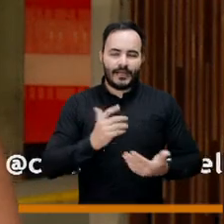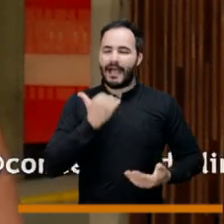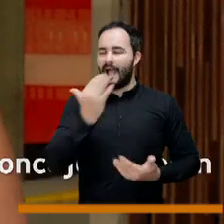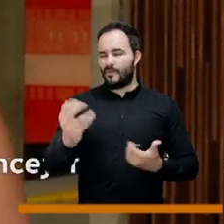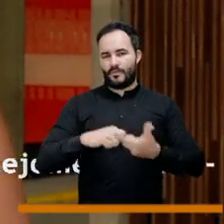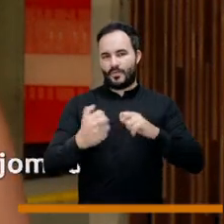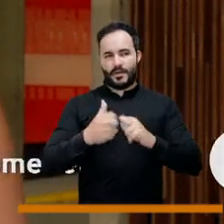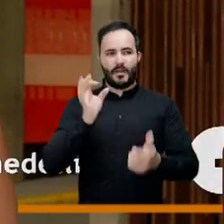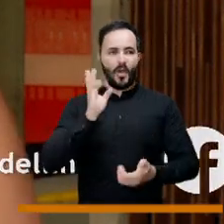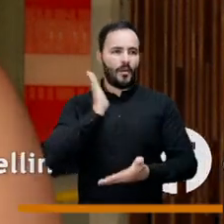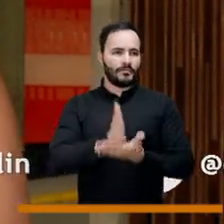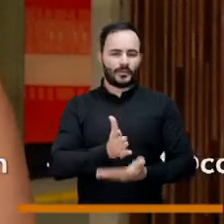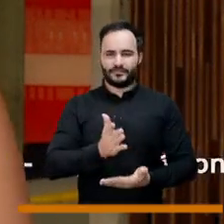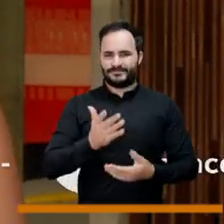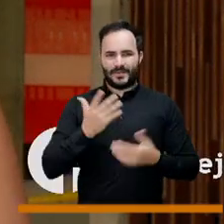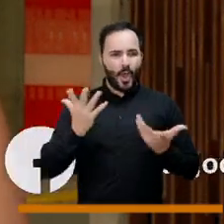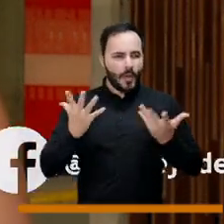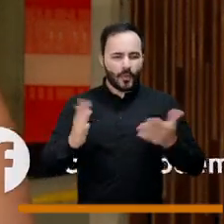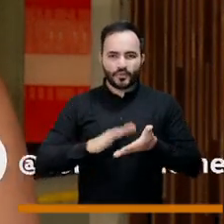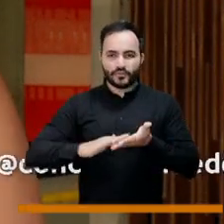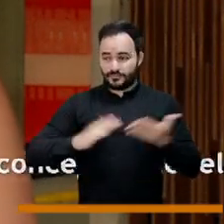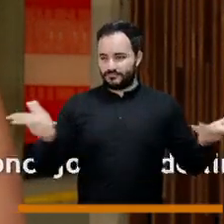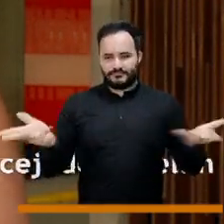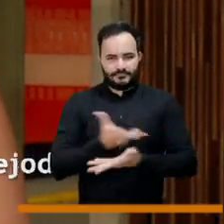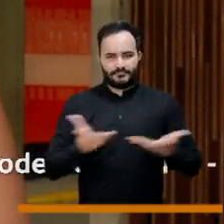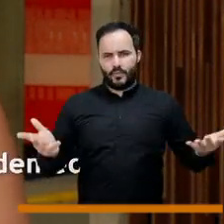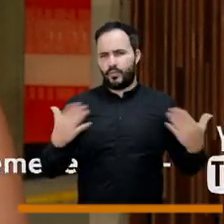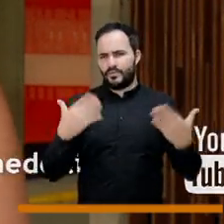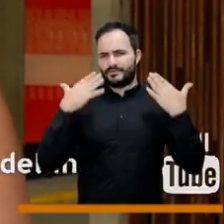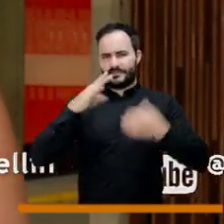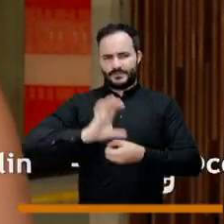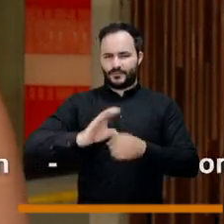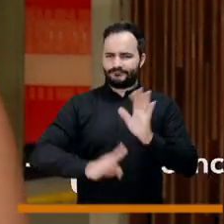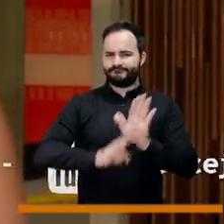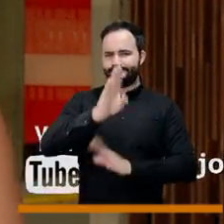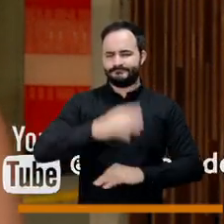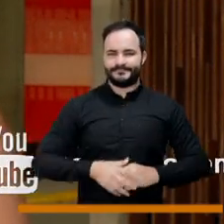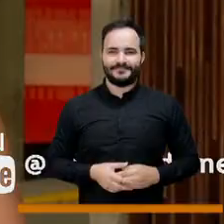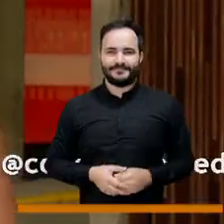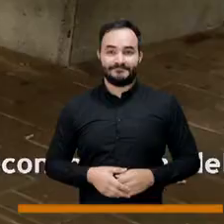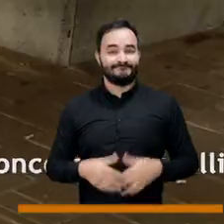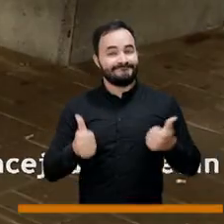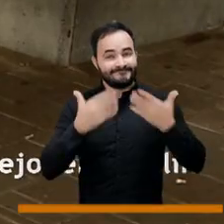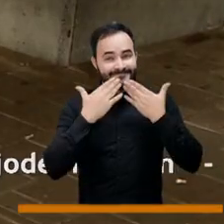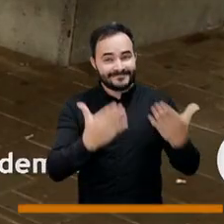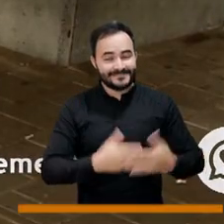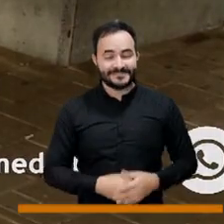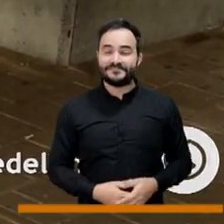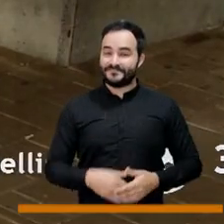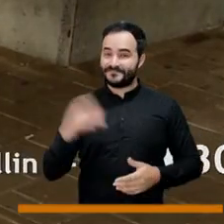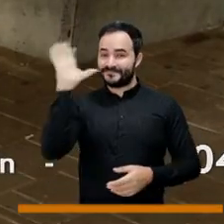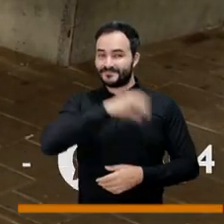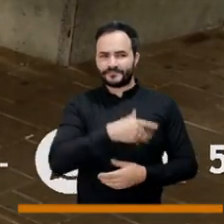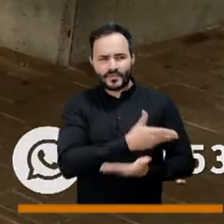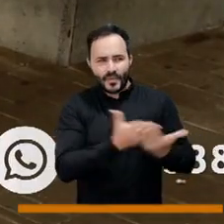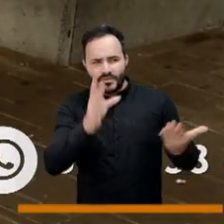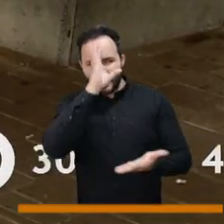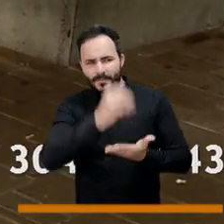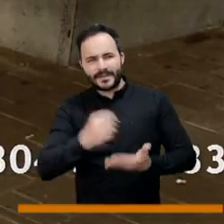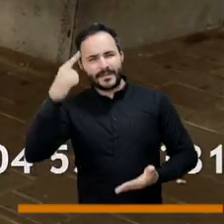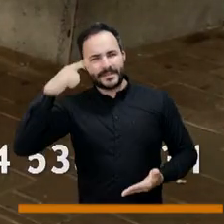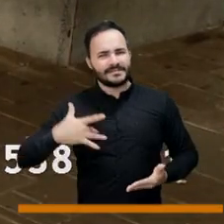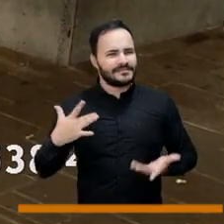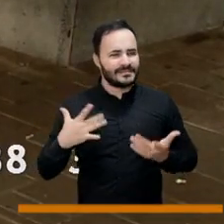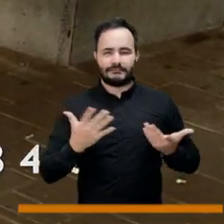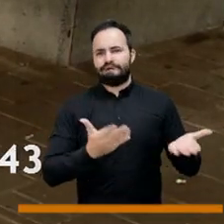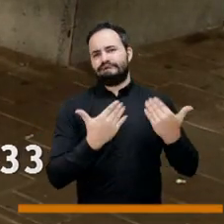puedan conversar diferentes problemas es muy valioso para la ciudadanía. Muchas gracias, Daniela. La opinión de los ciudadanos